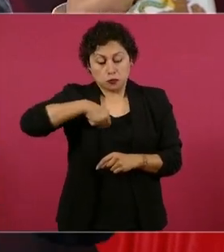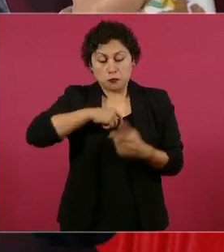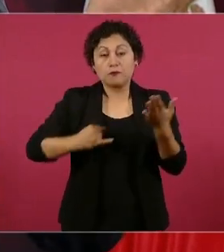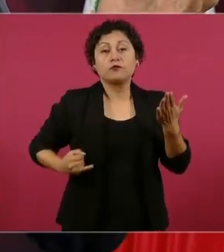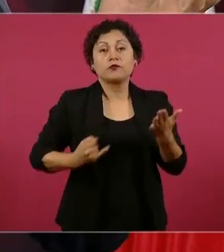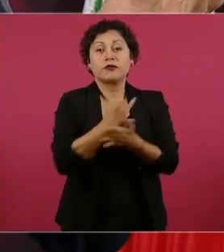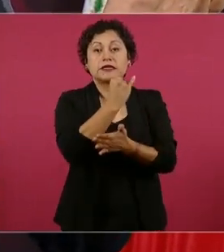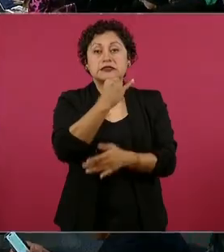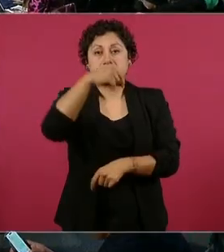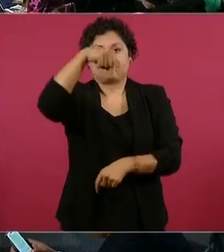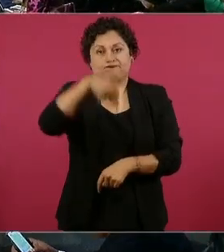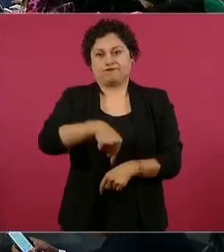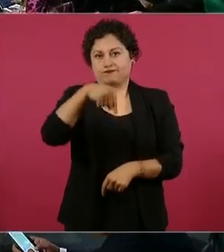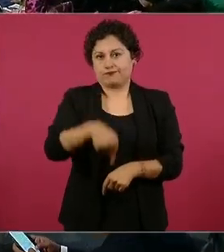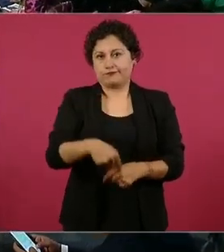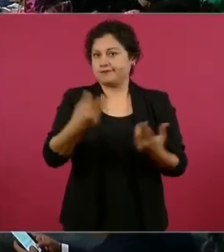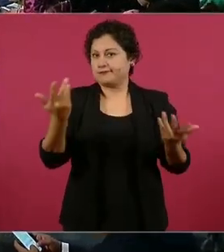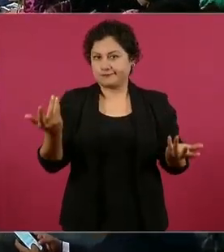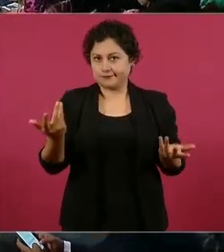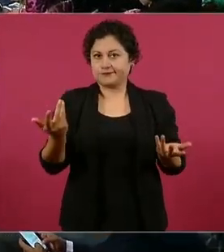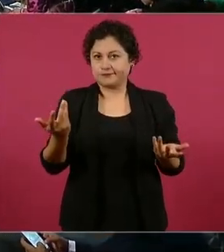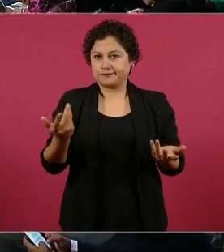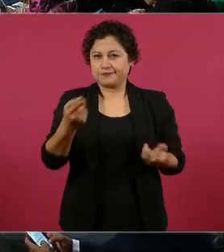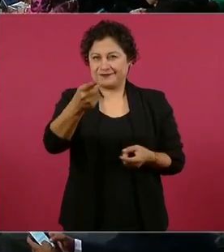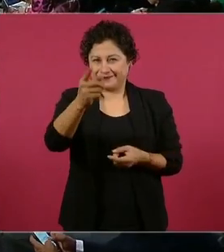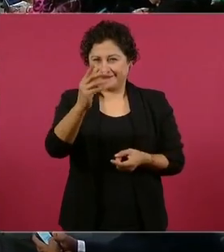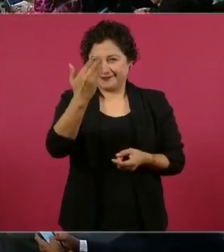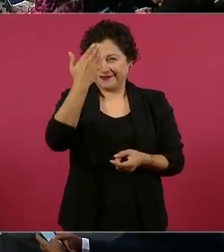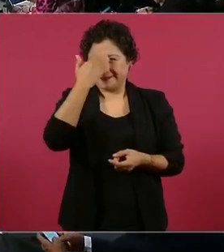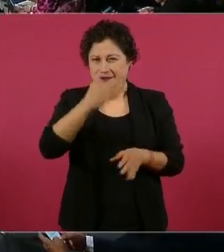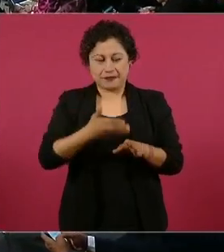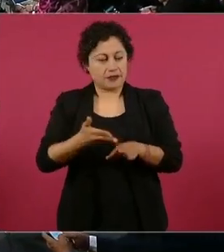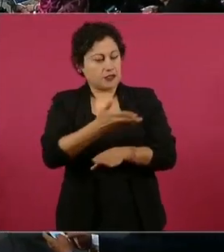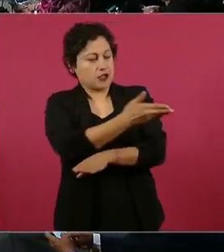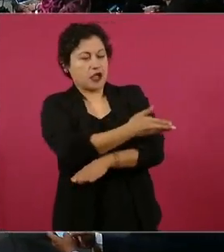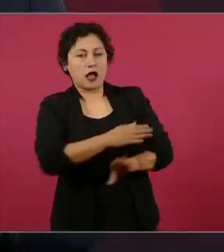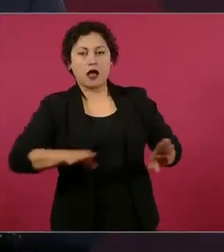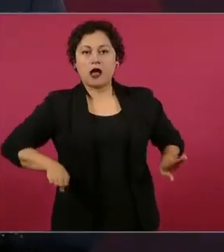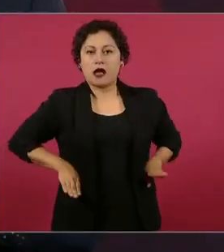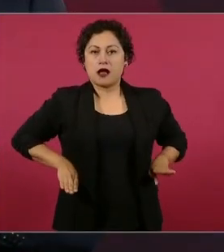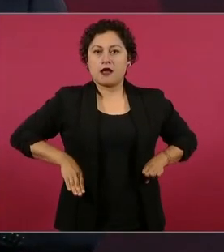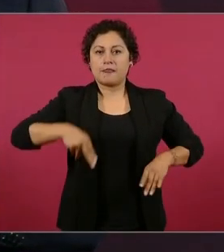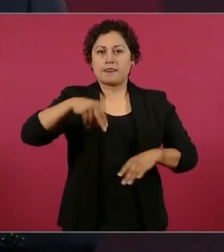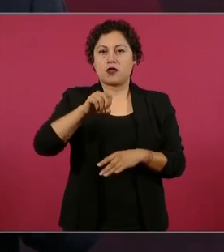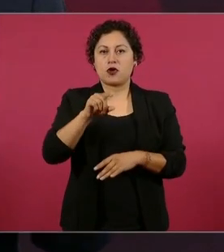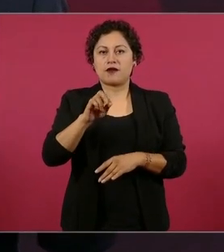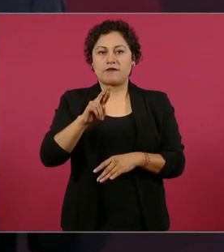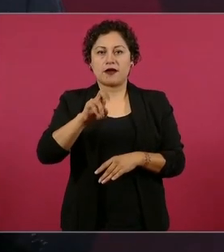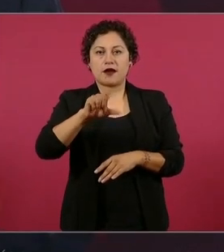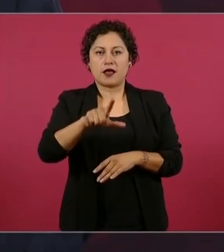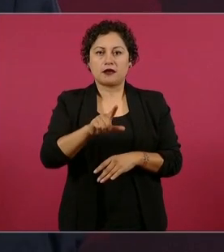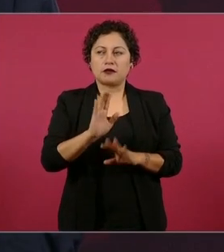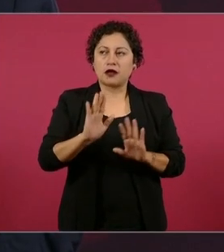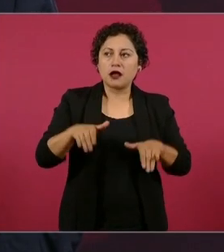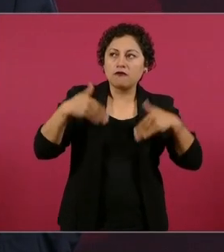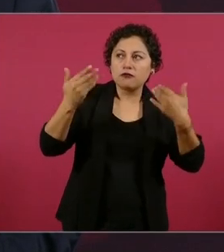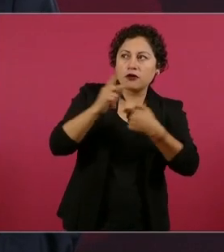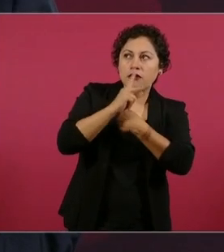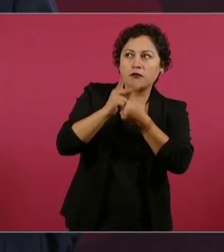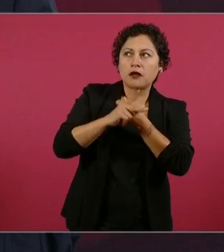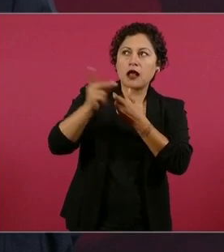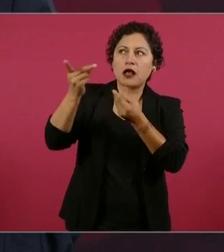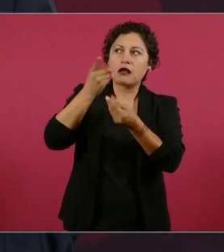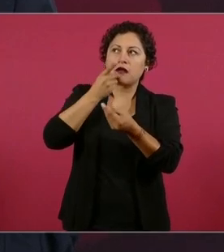Imagínense, en el periodo neoliberal, ¿qué era la agenda? Reforma energética. ¿Para qué?